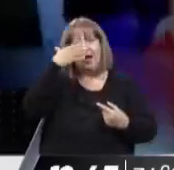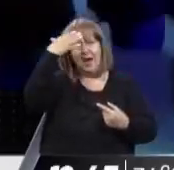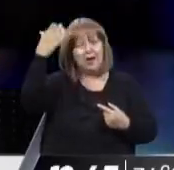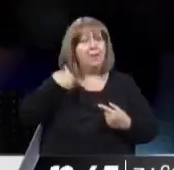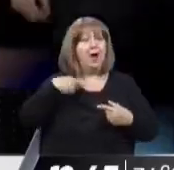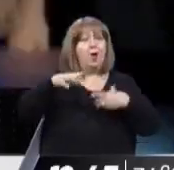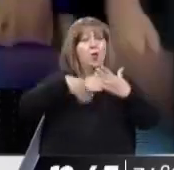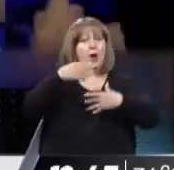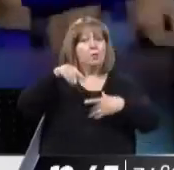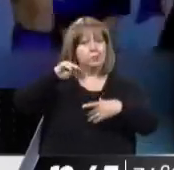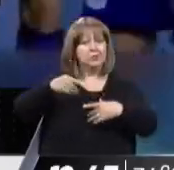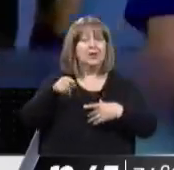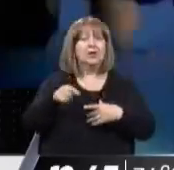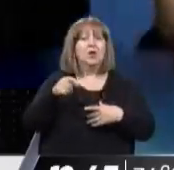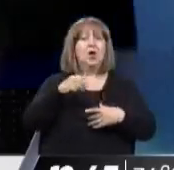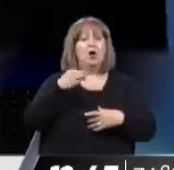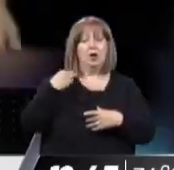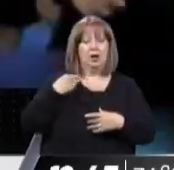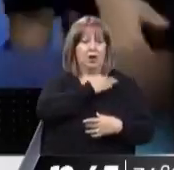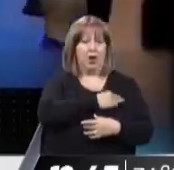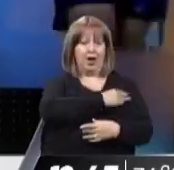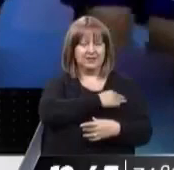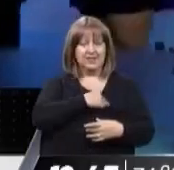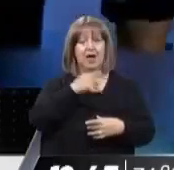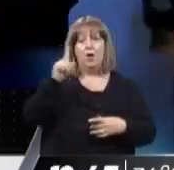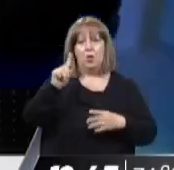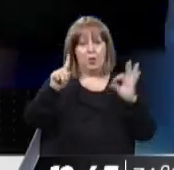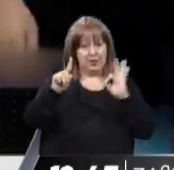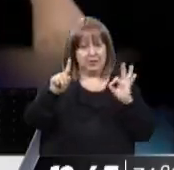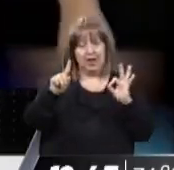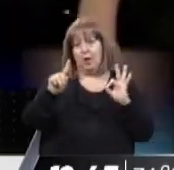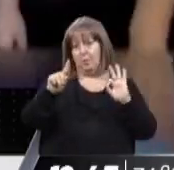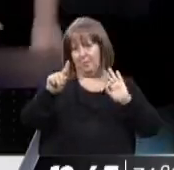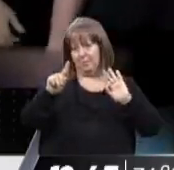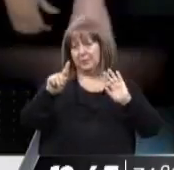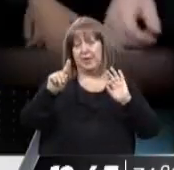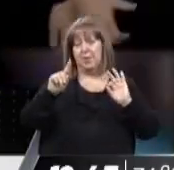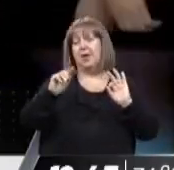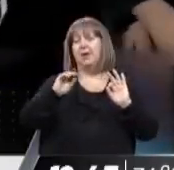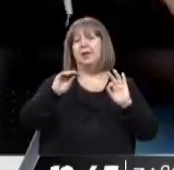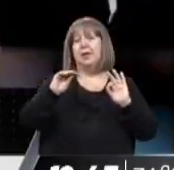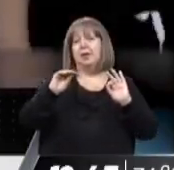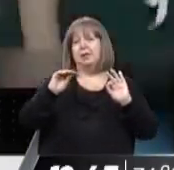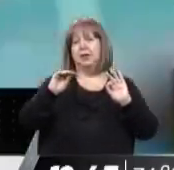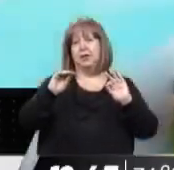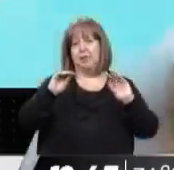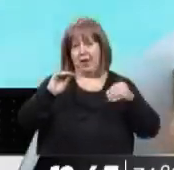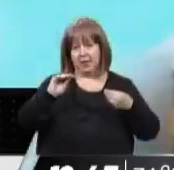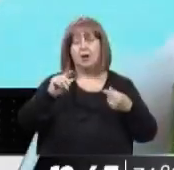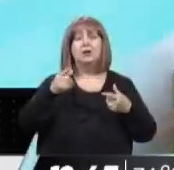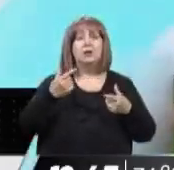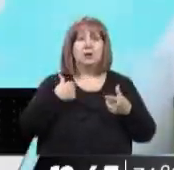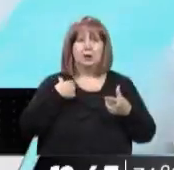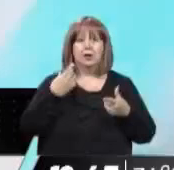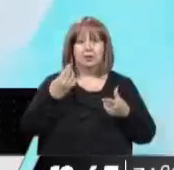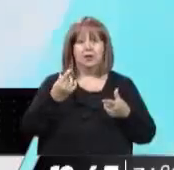también jugó hoy y que perdió con Croacia 1-0, pero a poco del final. No vayan a creer que fue tan sencillo croatas